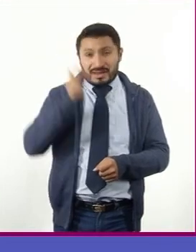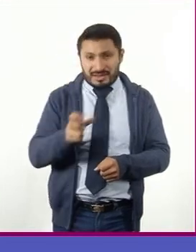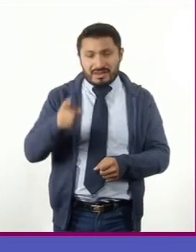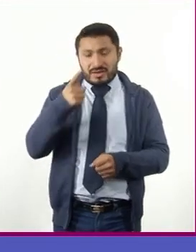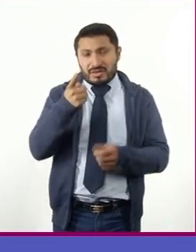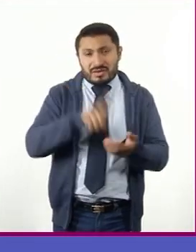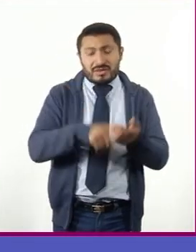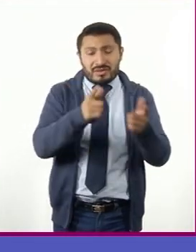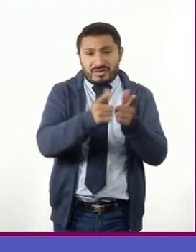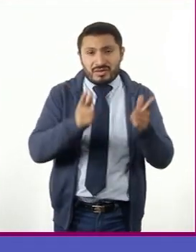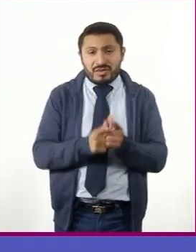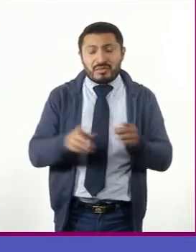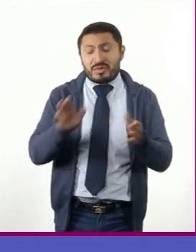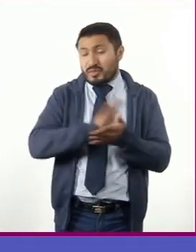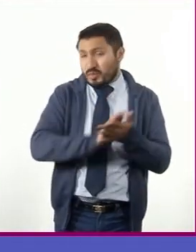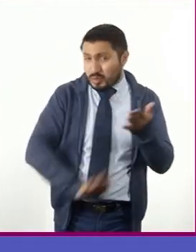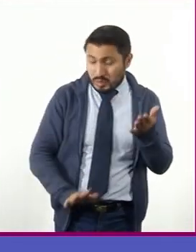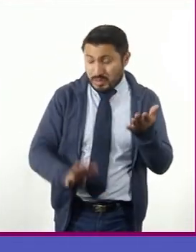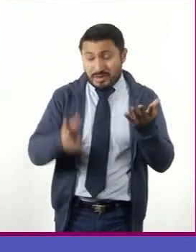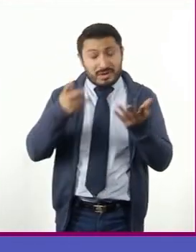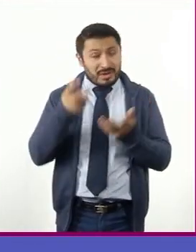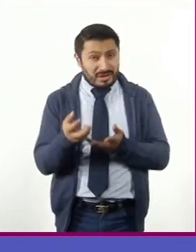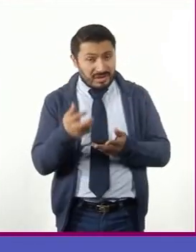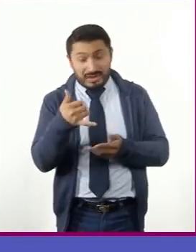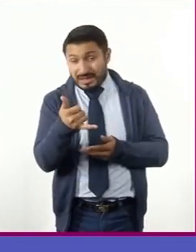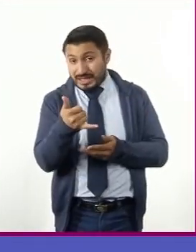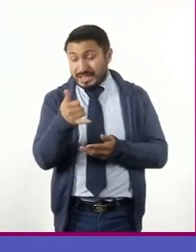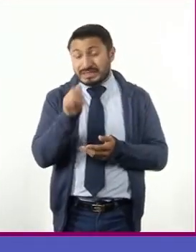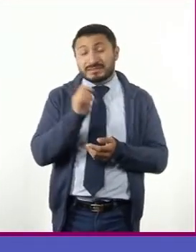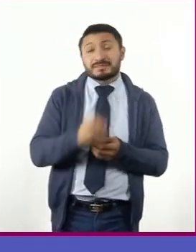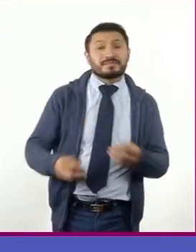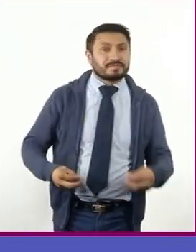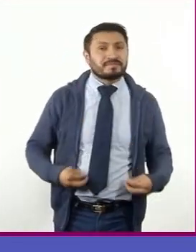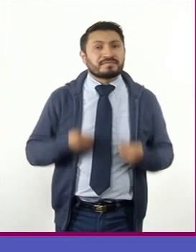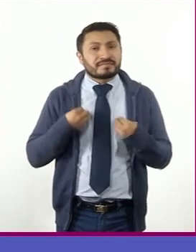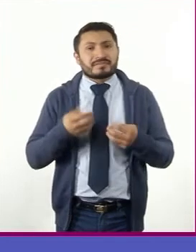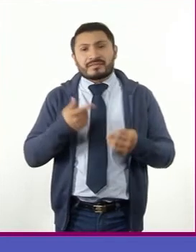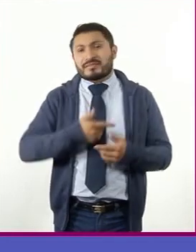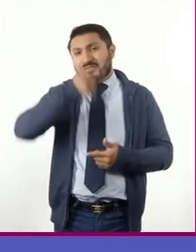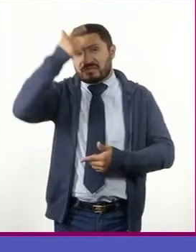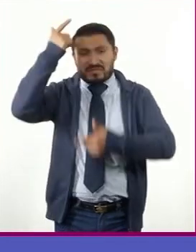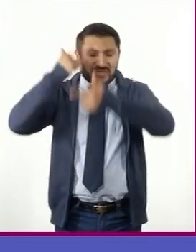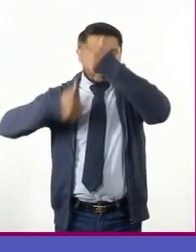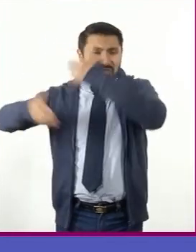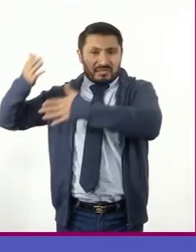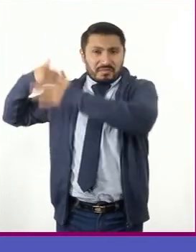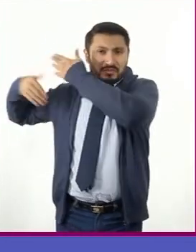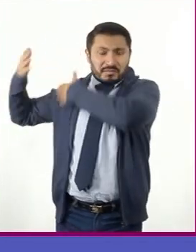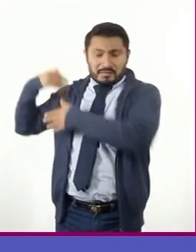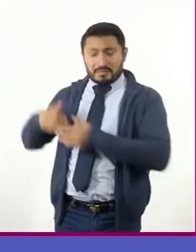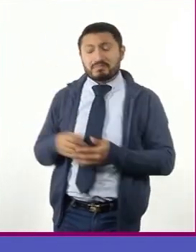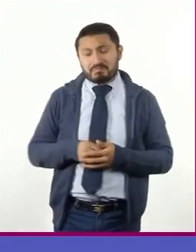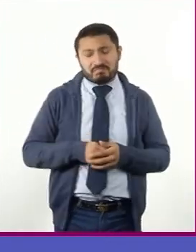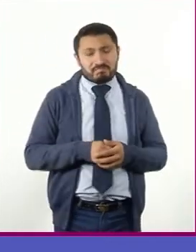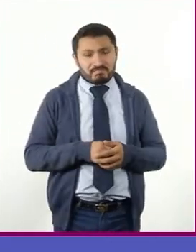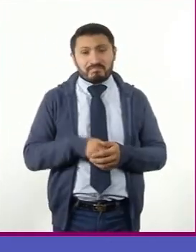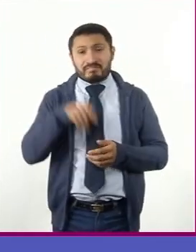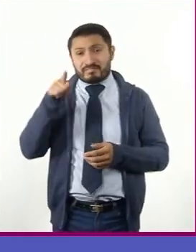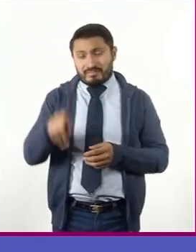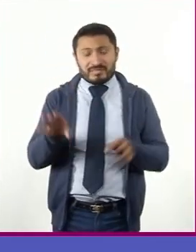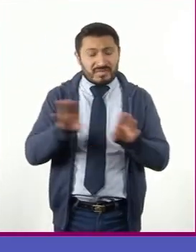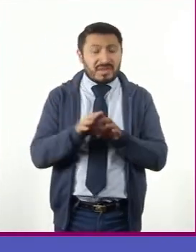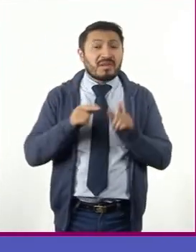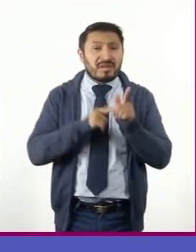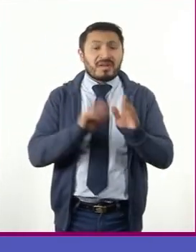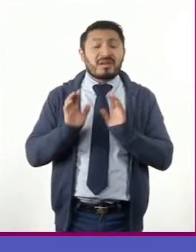los grupos de la baja nobleza y que él vive de las glorias de sus antepasados, de sus ancestros, de manera que él conserva